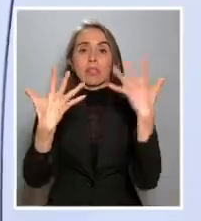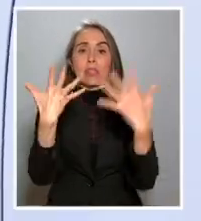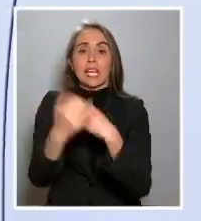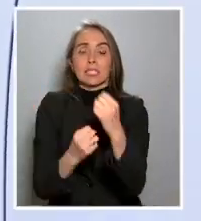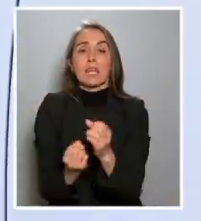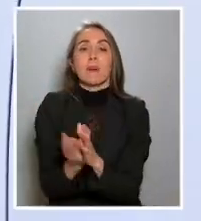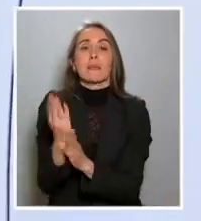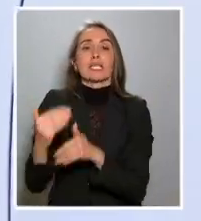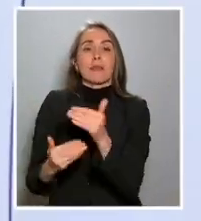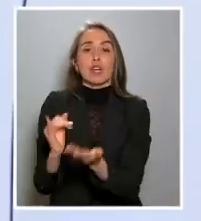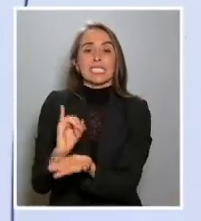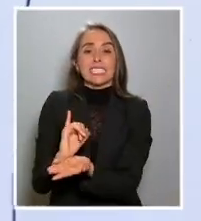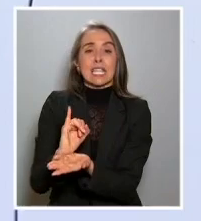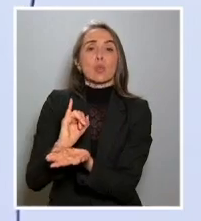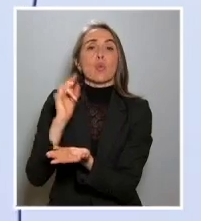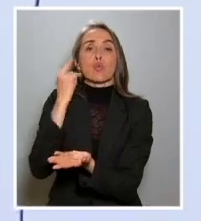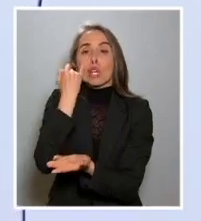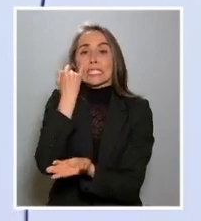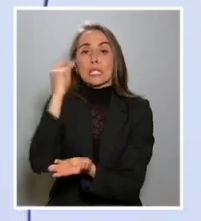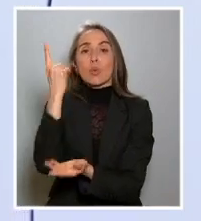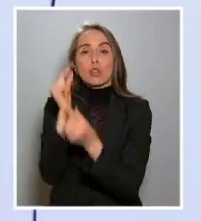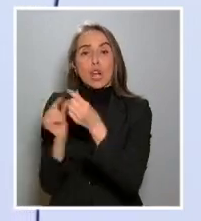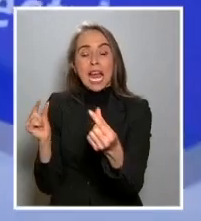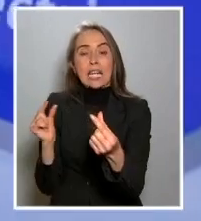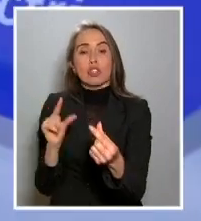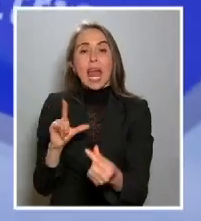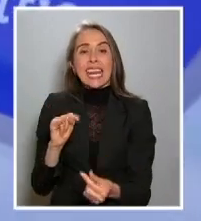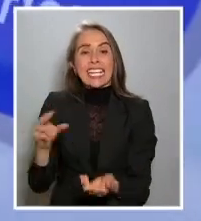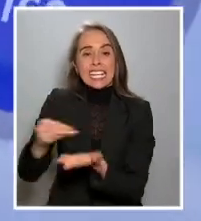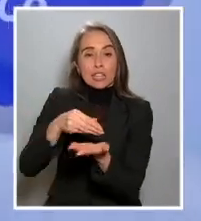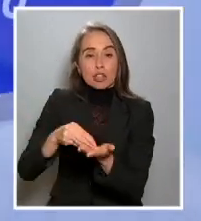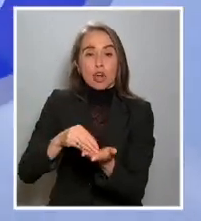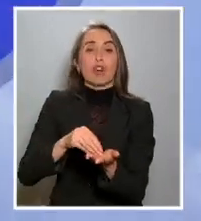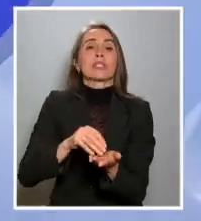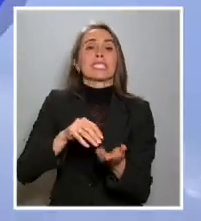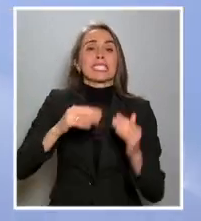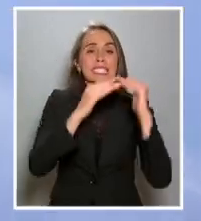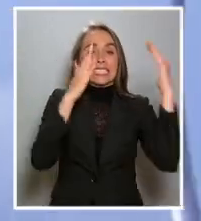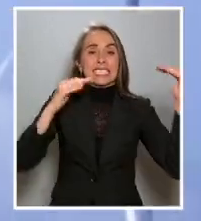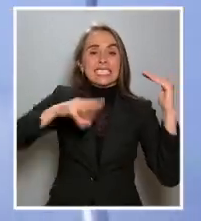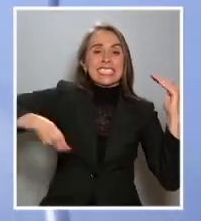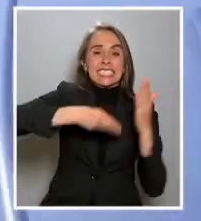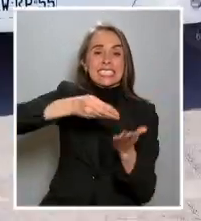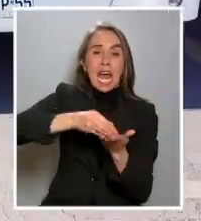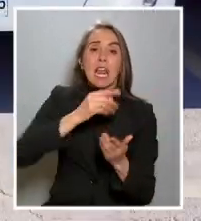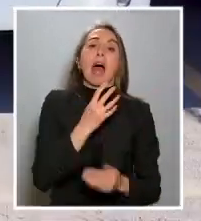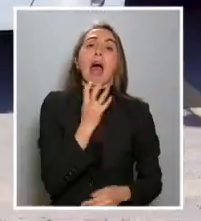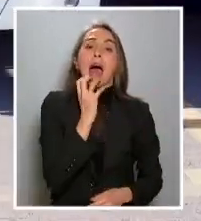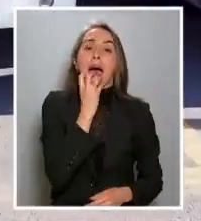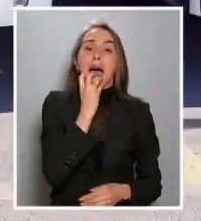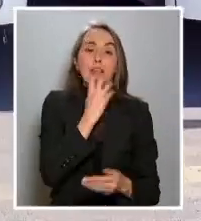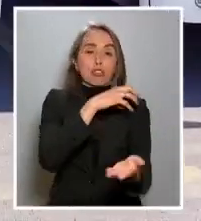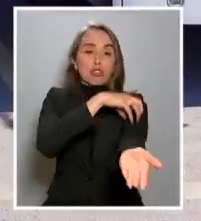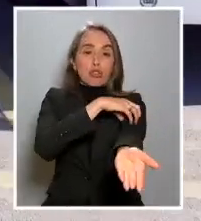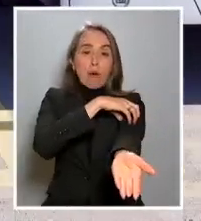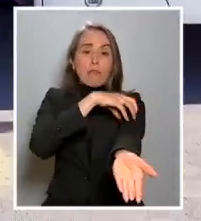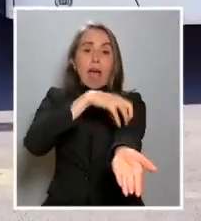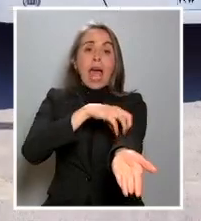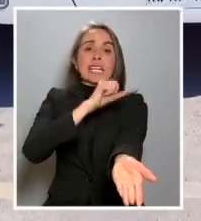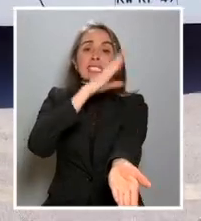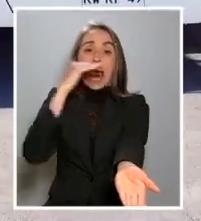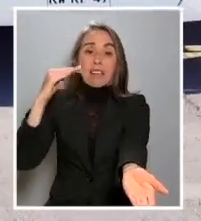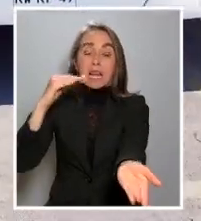el Instituto Nacional del Litio y el Salar, con sedes descentralizadas en las regiones de Antofagasta y Atacama.